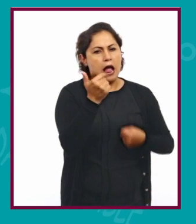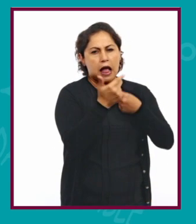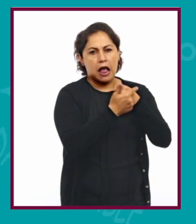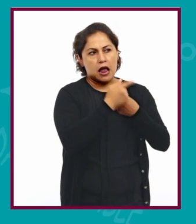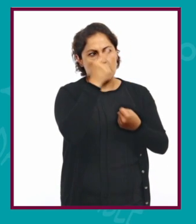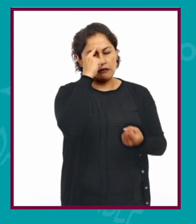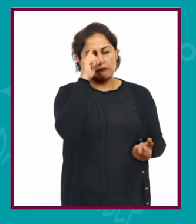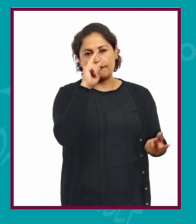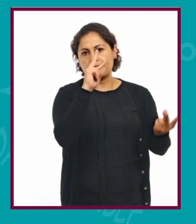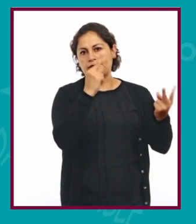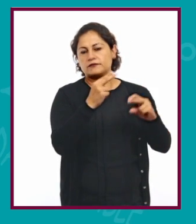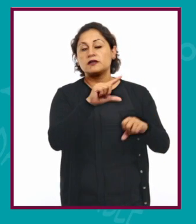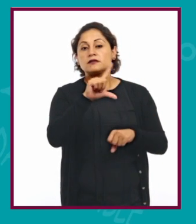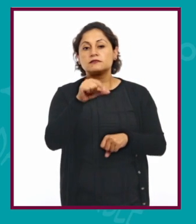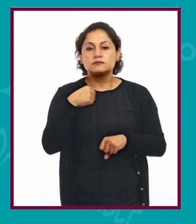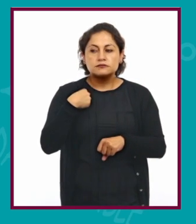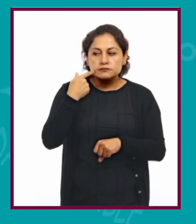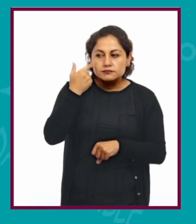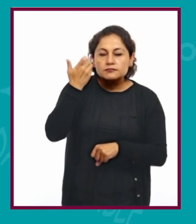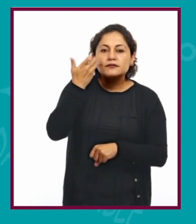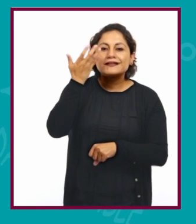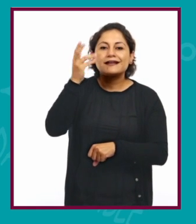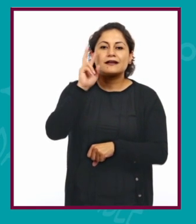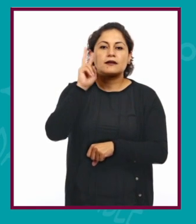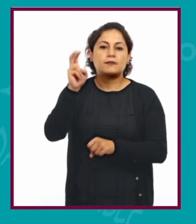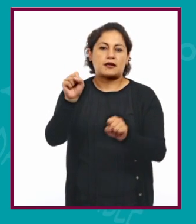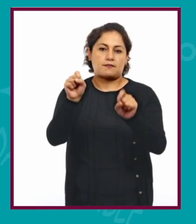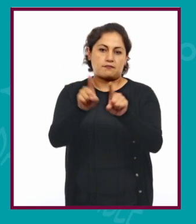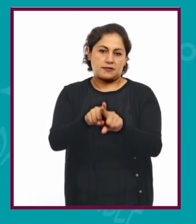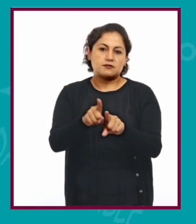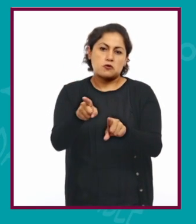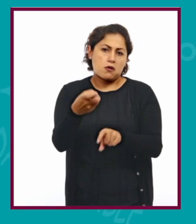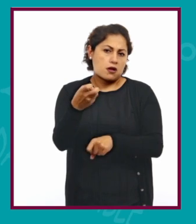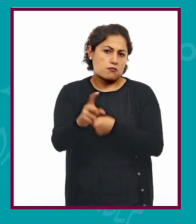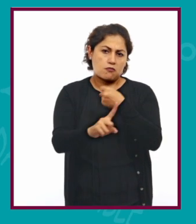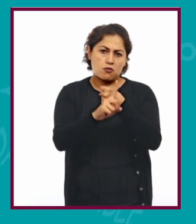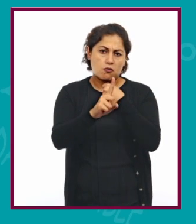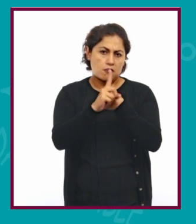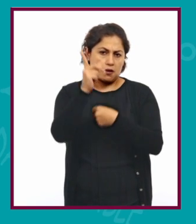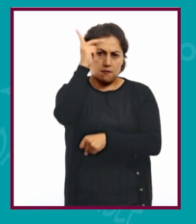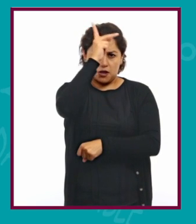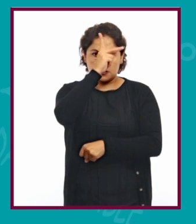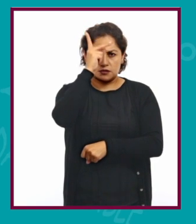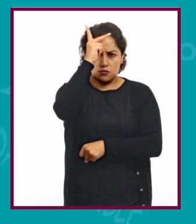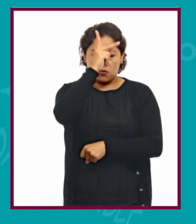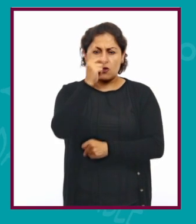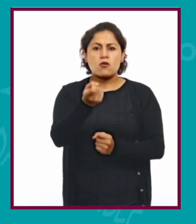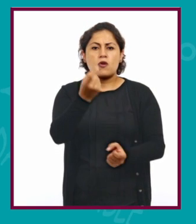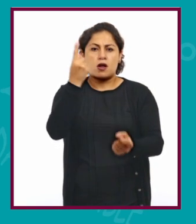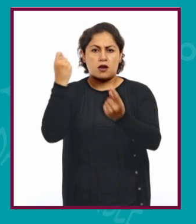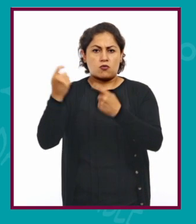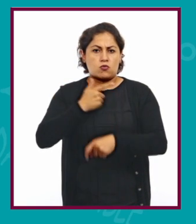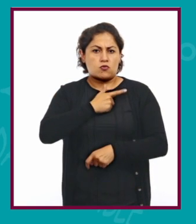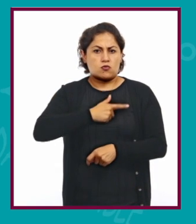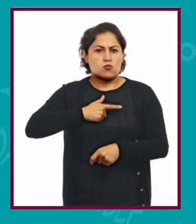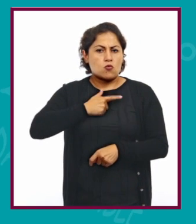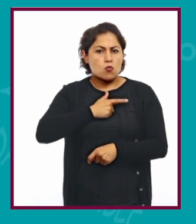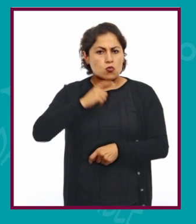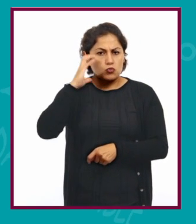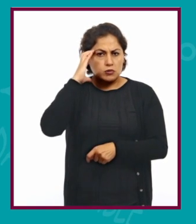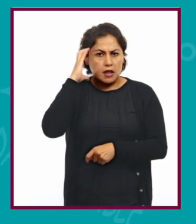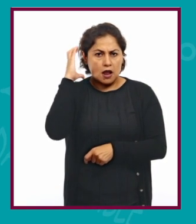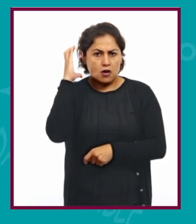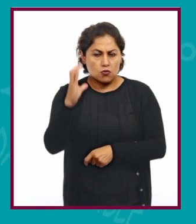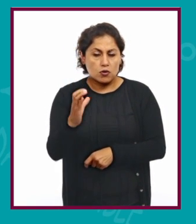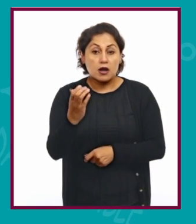volver a hacer lo que ellos sufrieron. Eso es por un problema psicológico que tienen. Las personas disfrutan la crueldad.